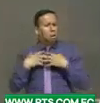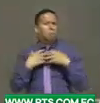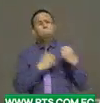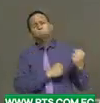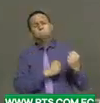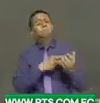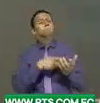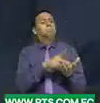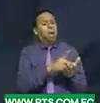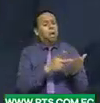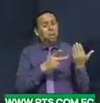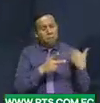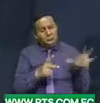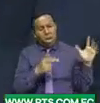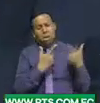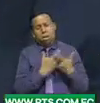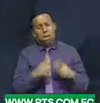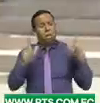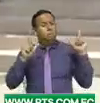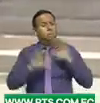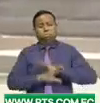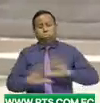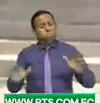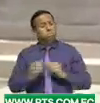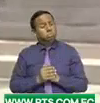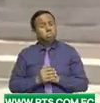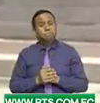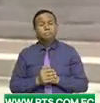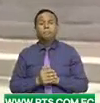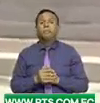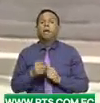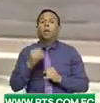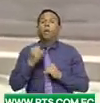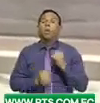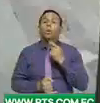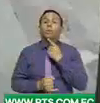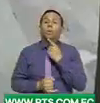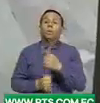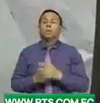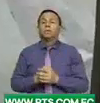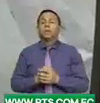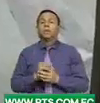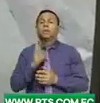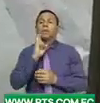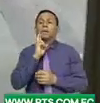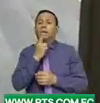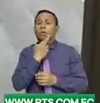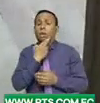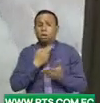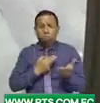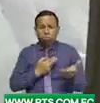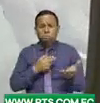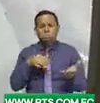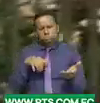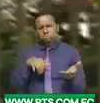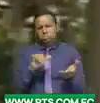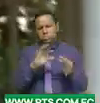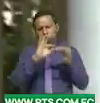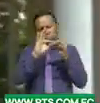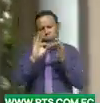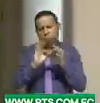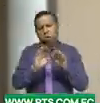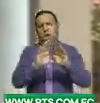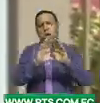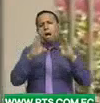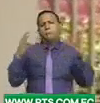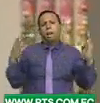pagué. De nada creciendo conmigo. Finalmente manifestó que el comedor continuará abriendo sus puertas y que